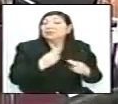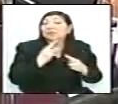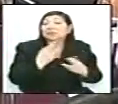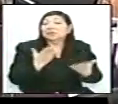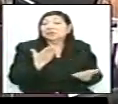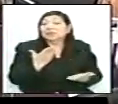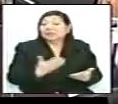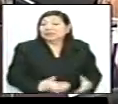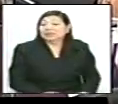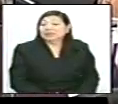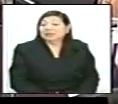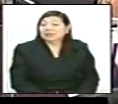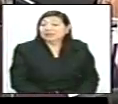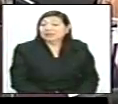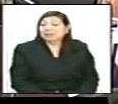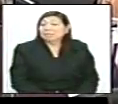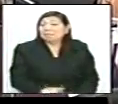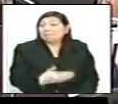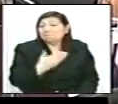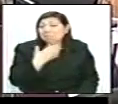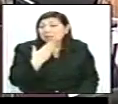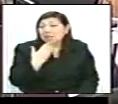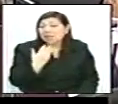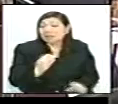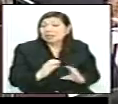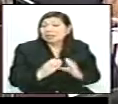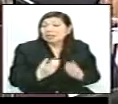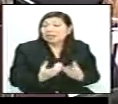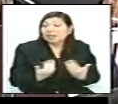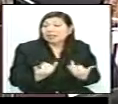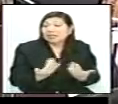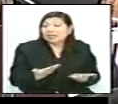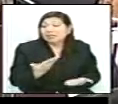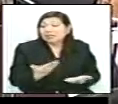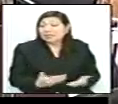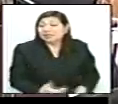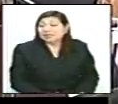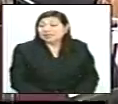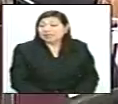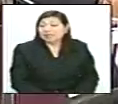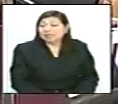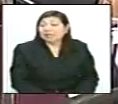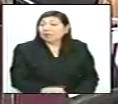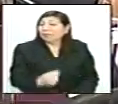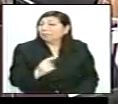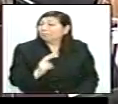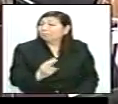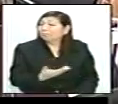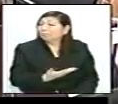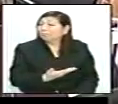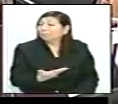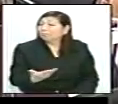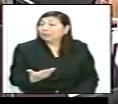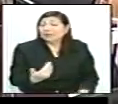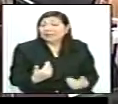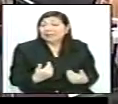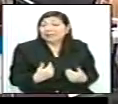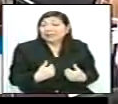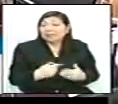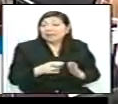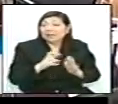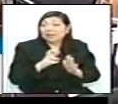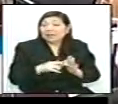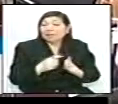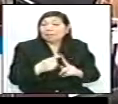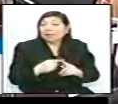esa incertidumbre, mejor dicho, esté en manos del Congreso resolver esa incertidumbre. Y no veo, Presidenta, que tengamos un cronograma